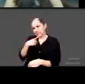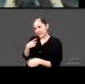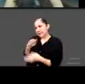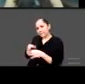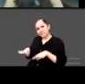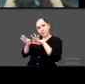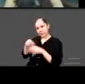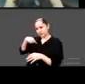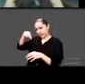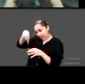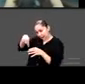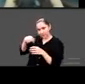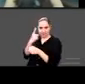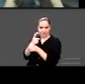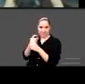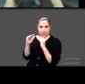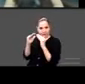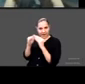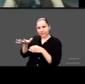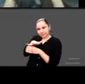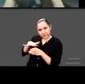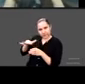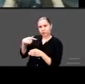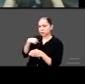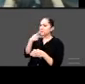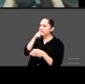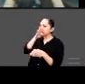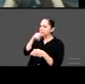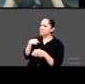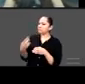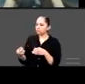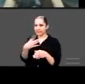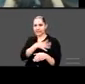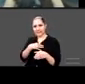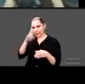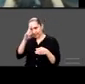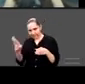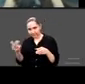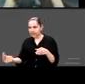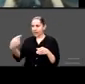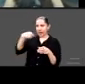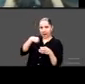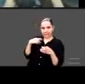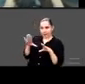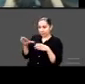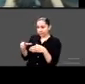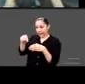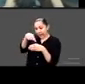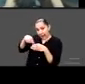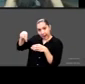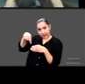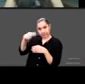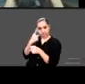los integrantes de la familia, y ahí ejercer la democracia dentro de nuestros hogares para que después